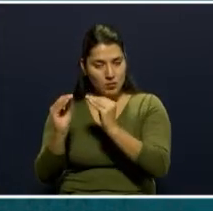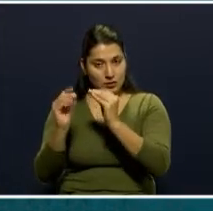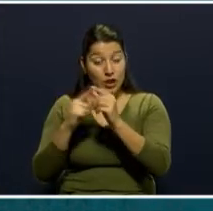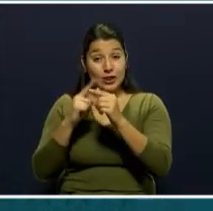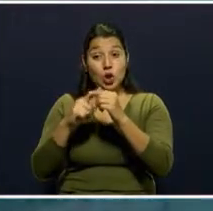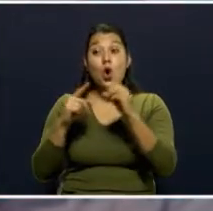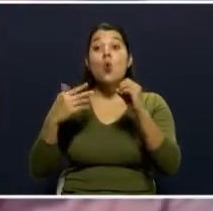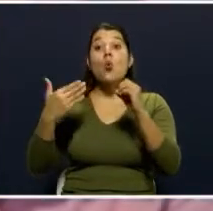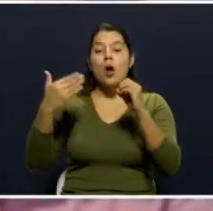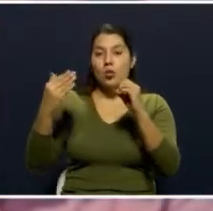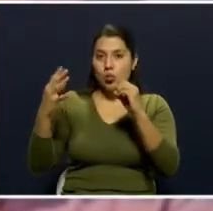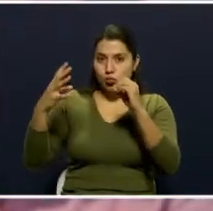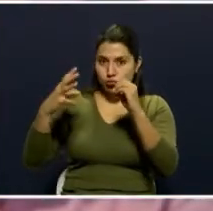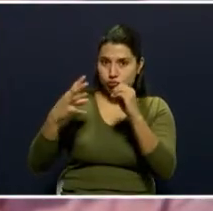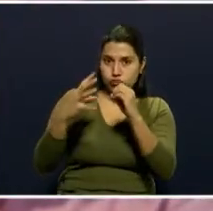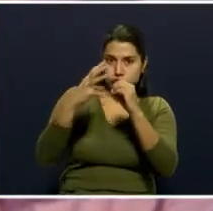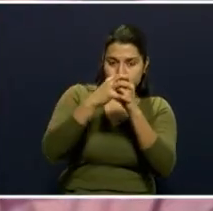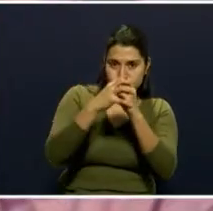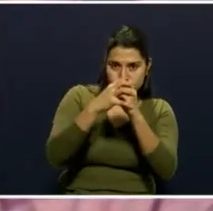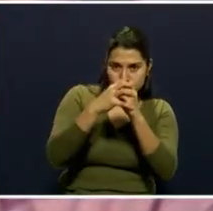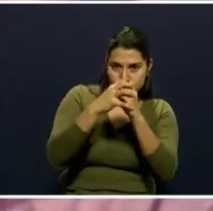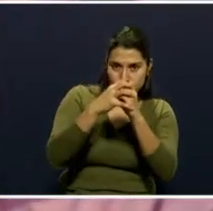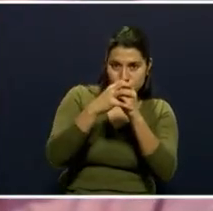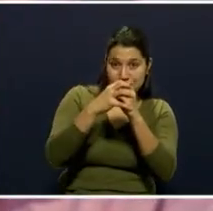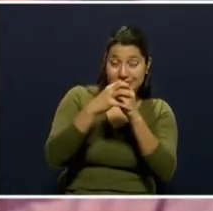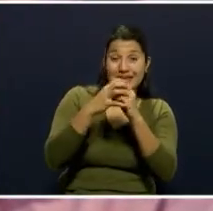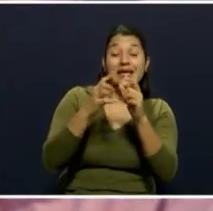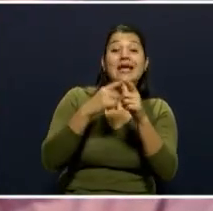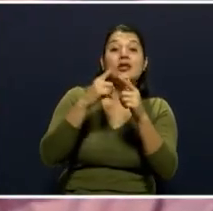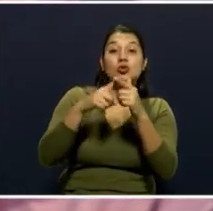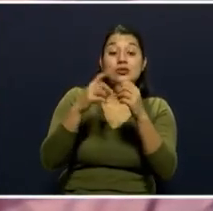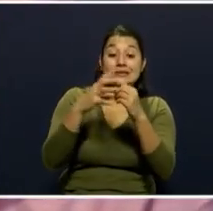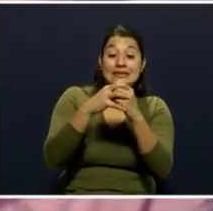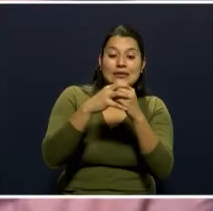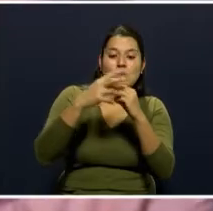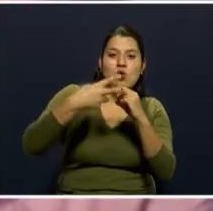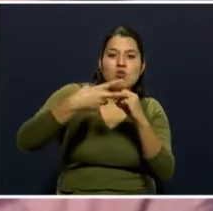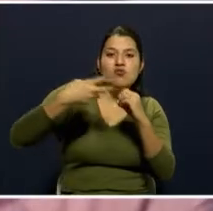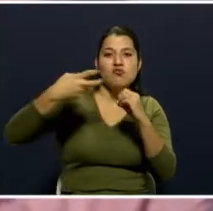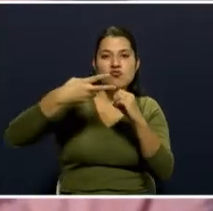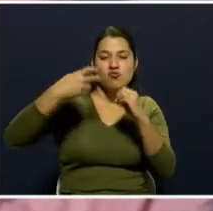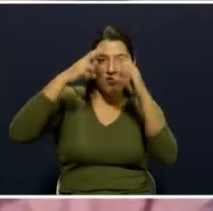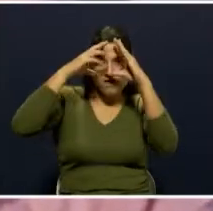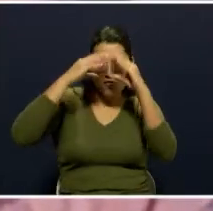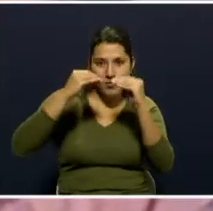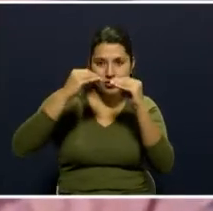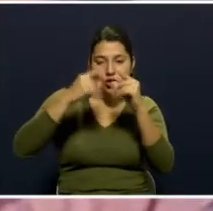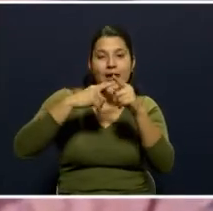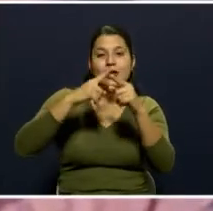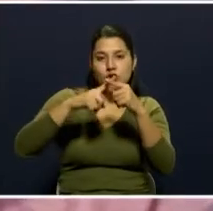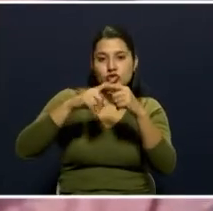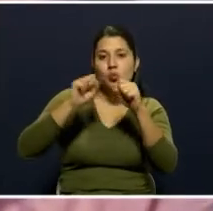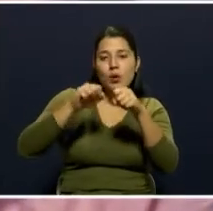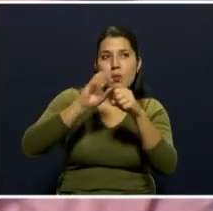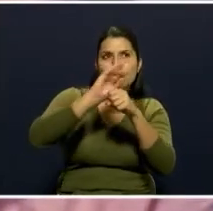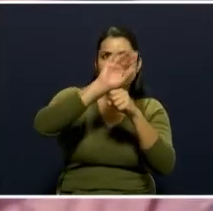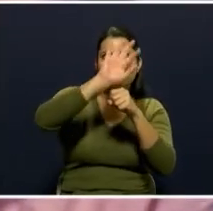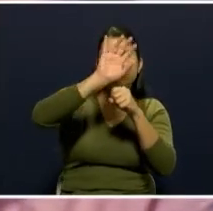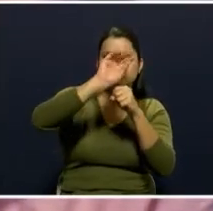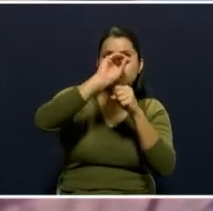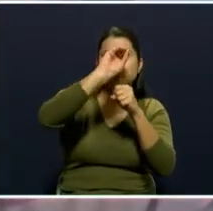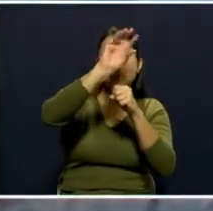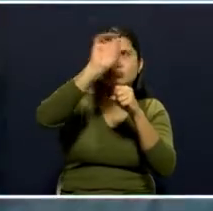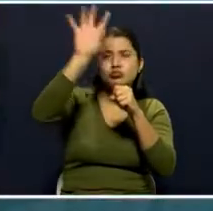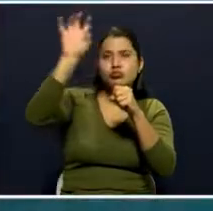recluta la maquinaria celular para poder usar esa información y crear más virus. En la imagen podemos ver como dos sets de